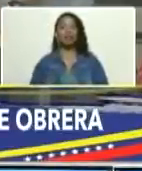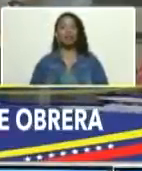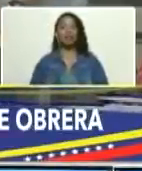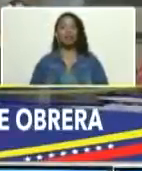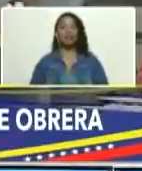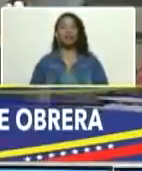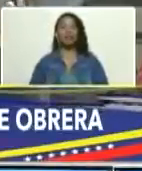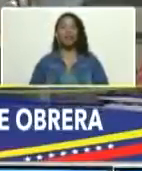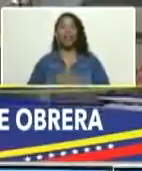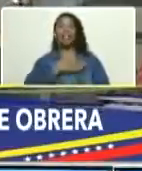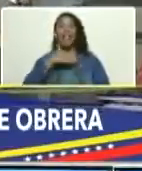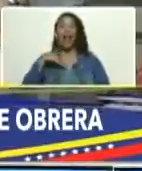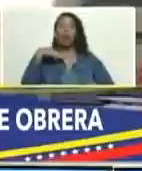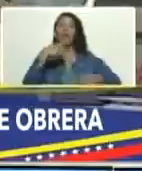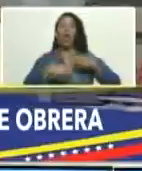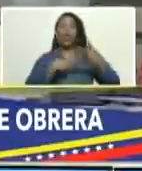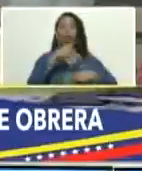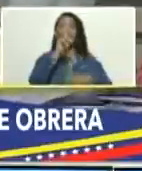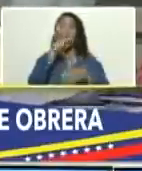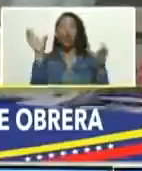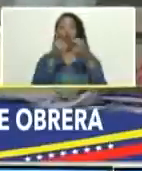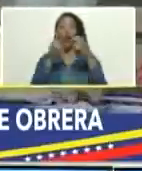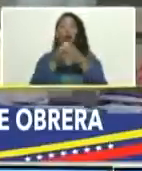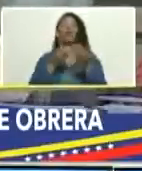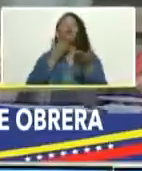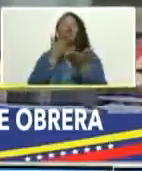debe producir un conjunto de propuestas